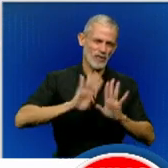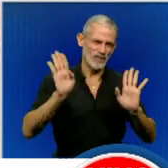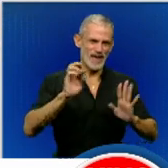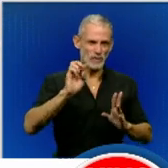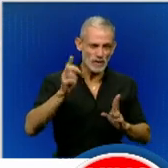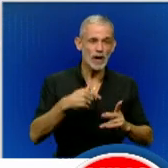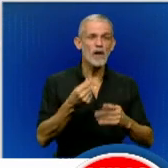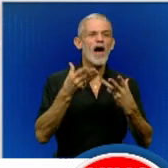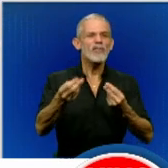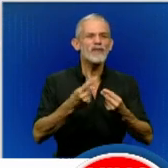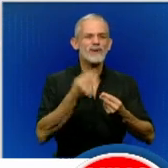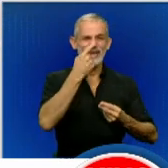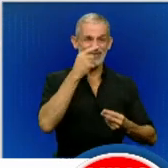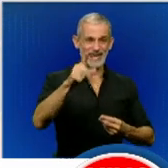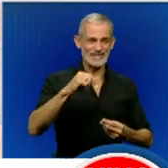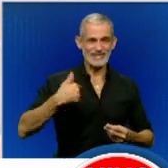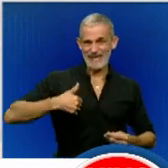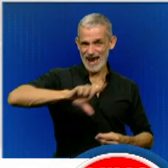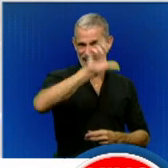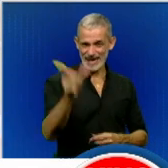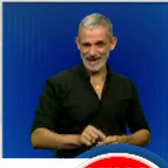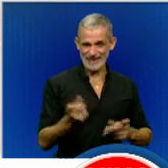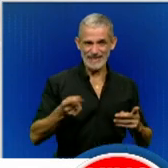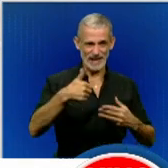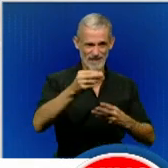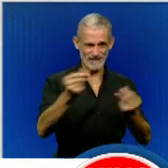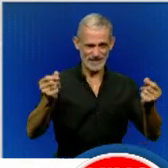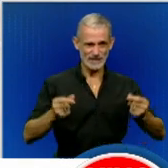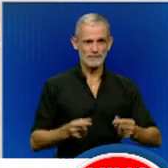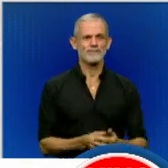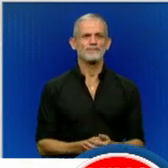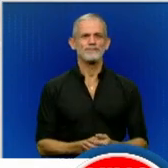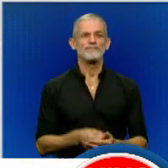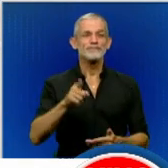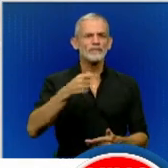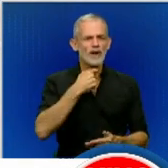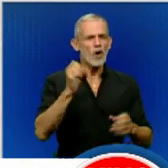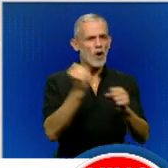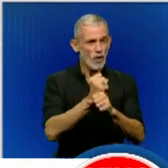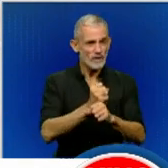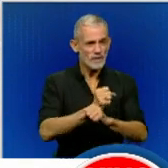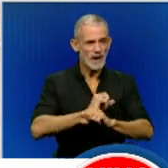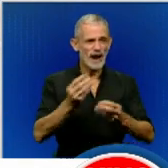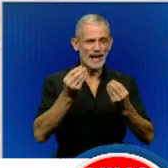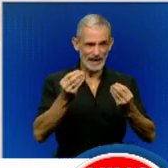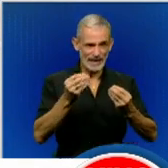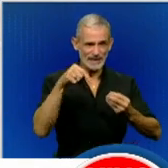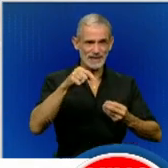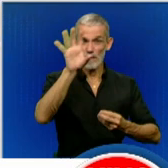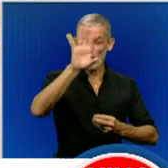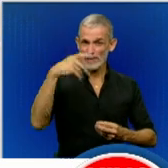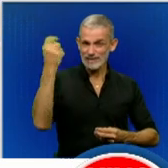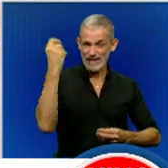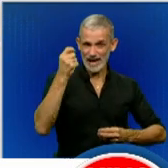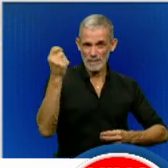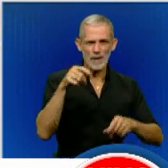defensa de los intereses del país en su conjunto para terminarse en el presidente quiero ratificar de que desde la provincia de